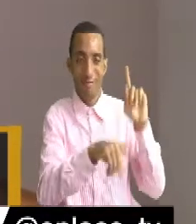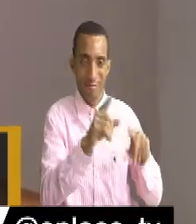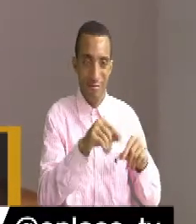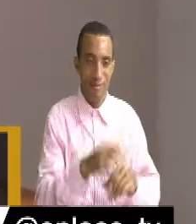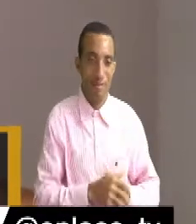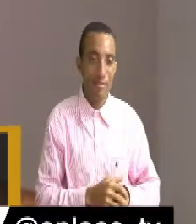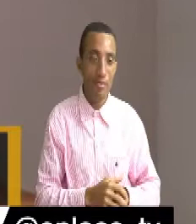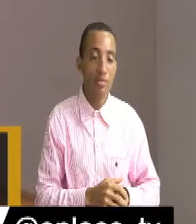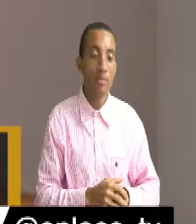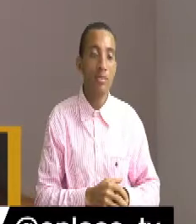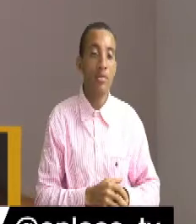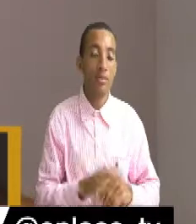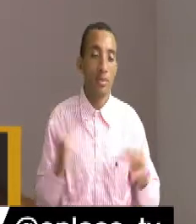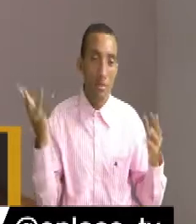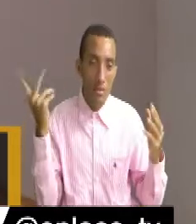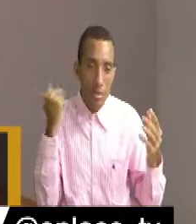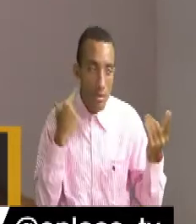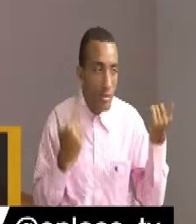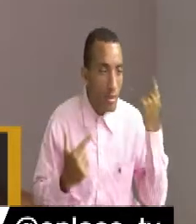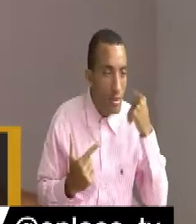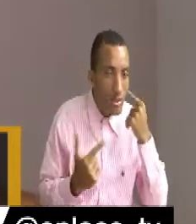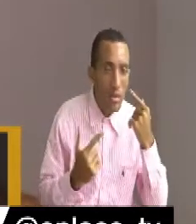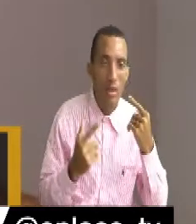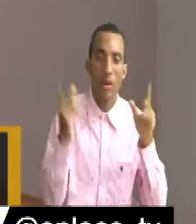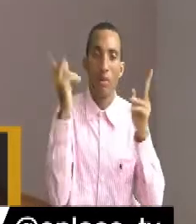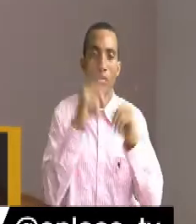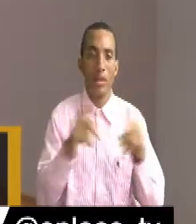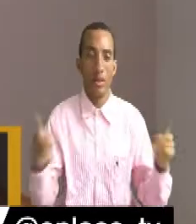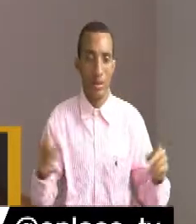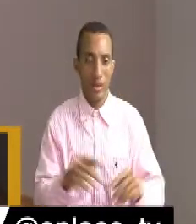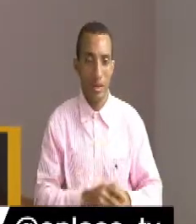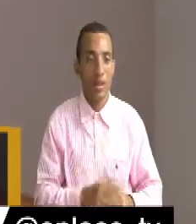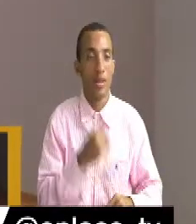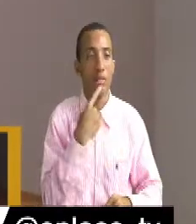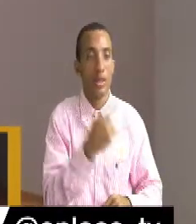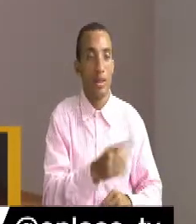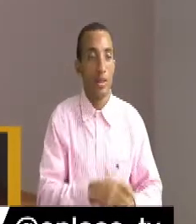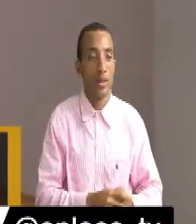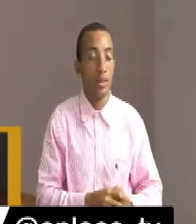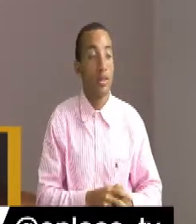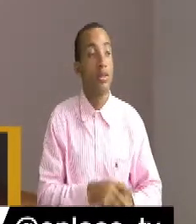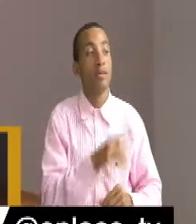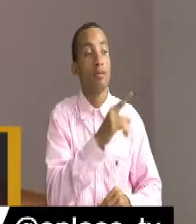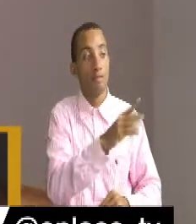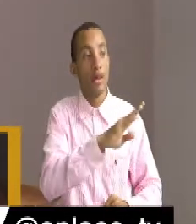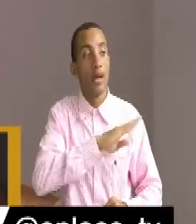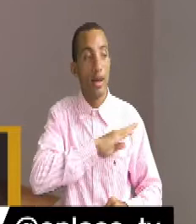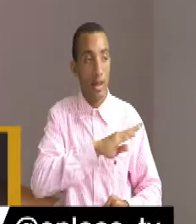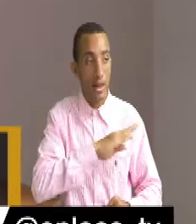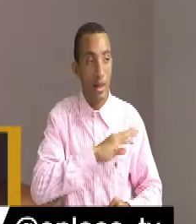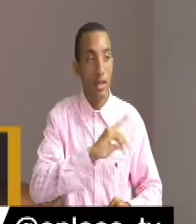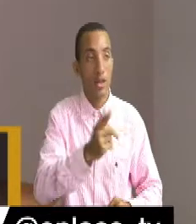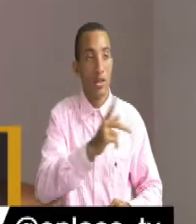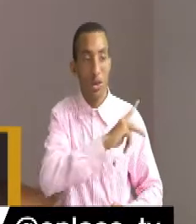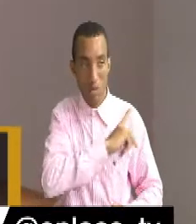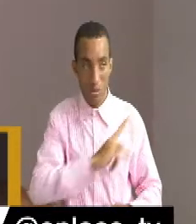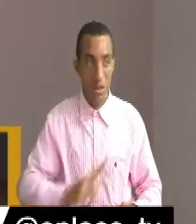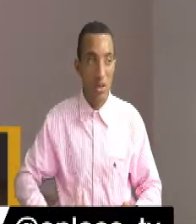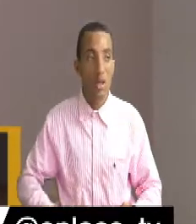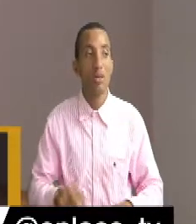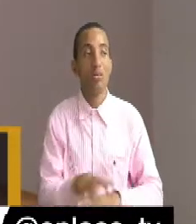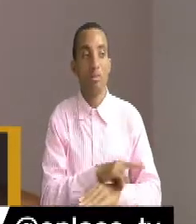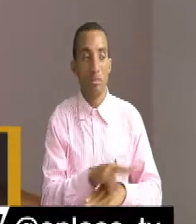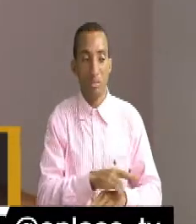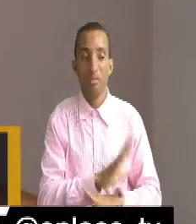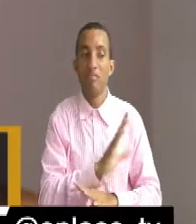hemos escuchado versiones de personas que delante de ellos han dicho que el personero y el alcalde de Norosí son objetivo de ellos debido a que